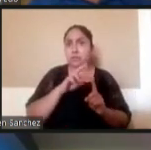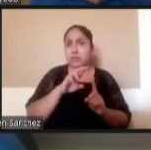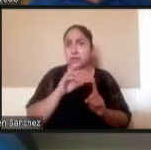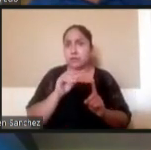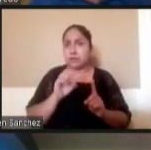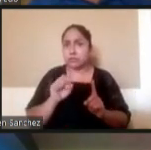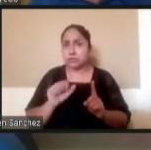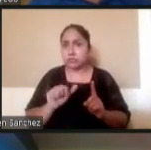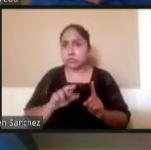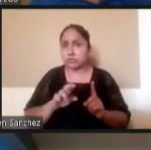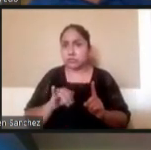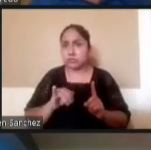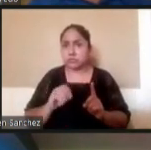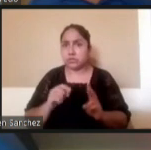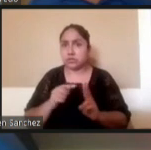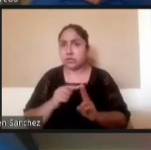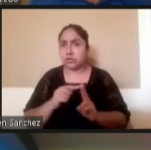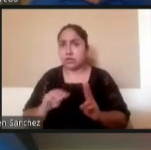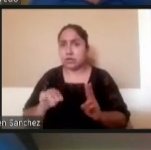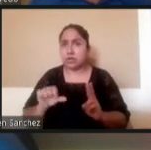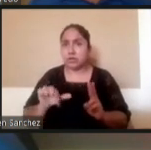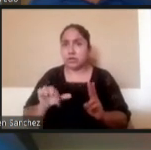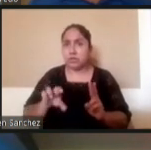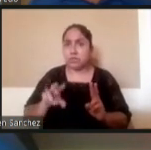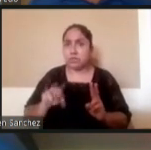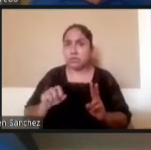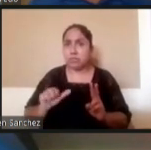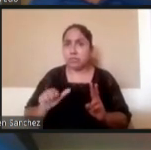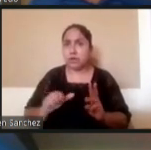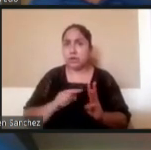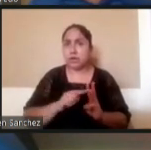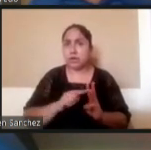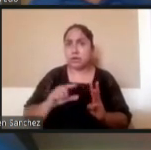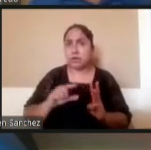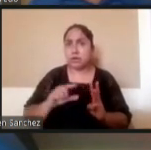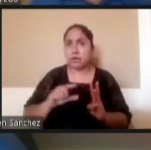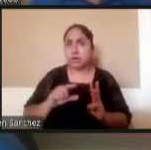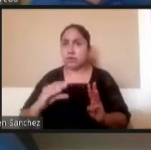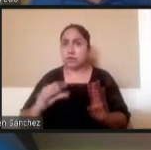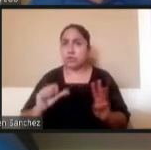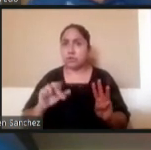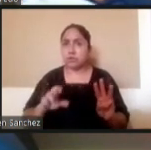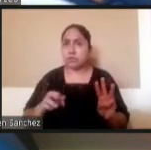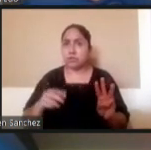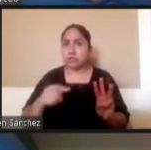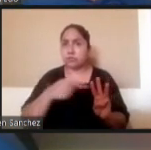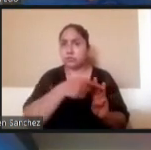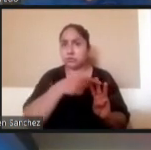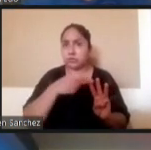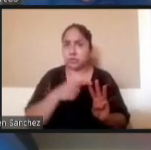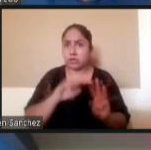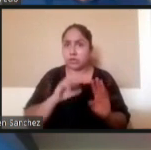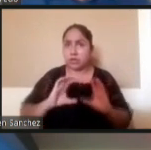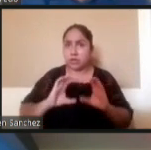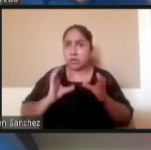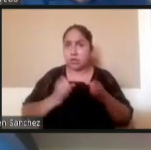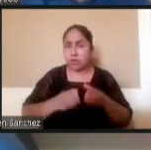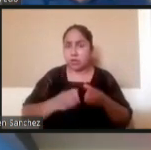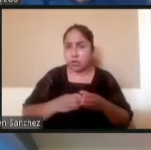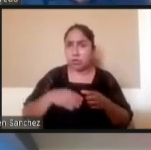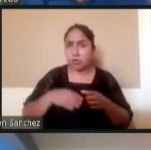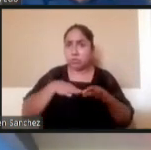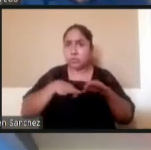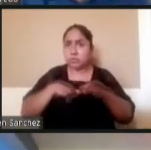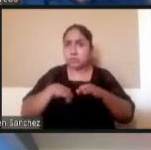Reyes Martínez y Óscar Arturo Gallegos González, integrantes de la Comisión de Trabajo y Previsión Social. Es